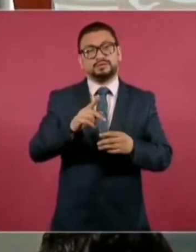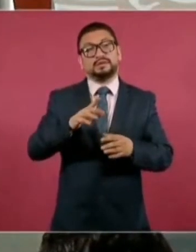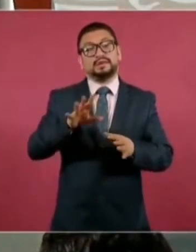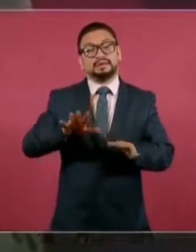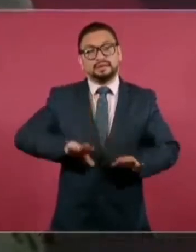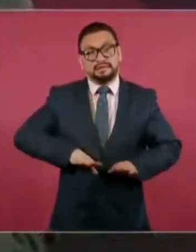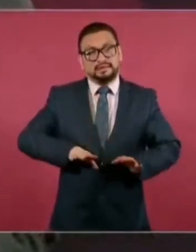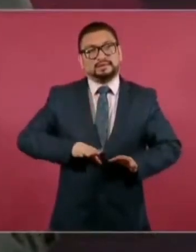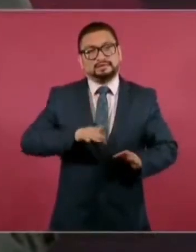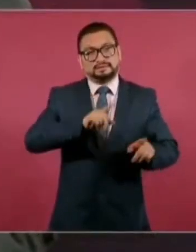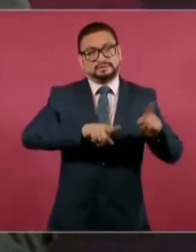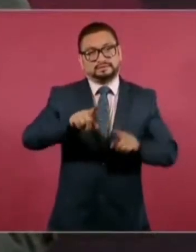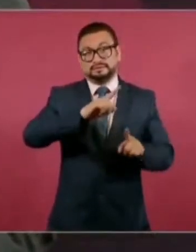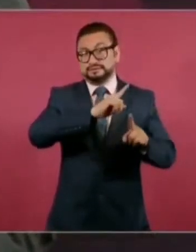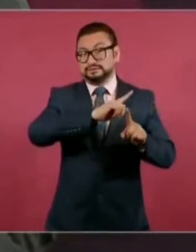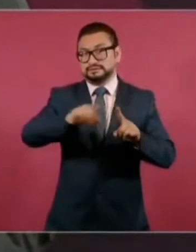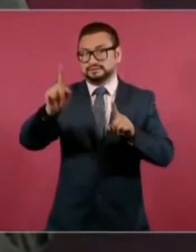diferenciar